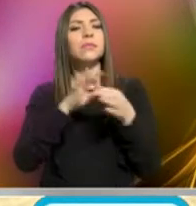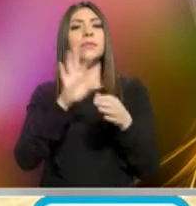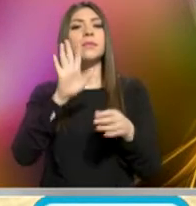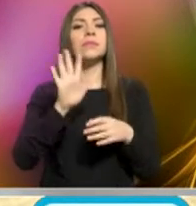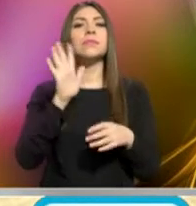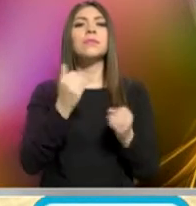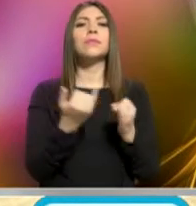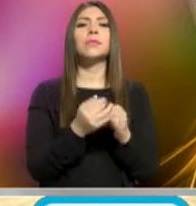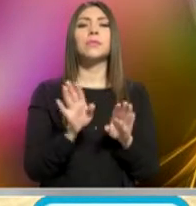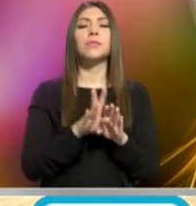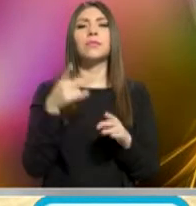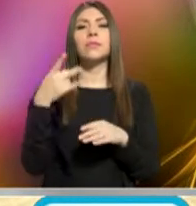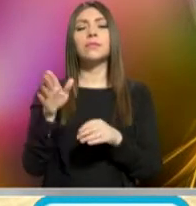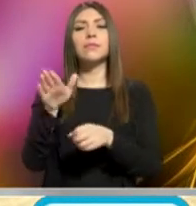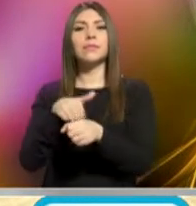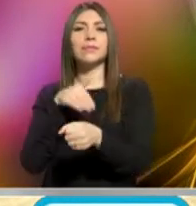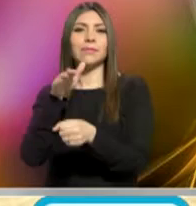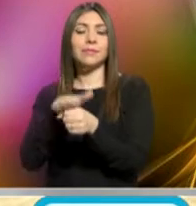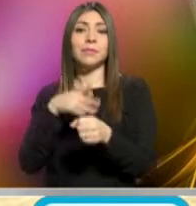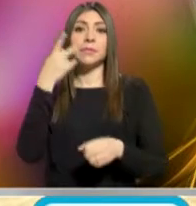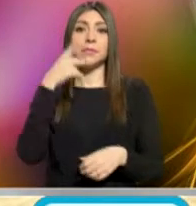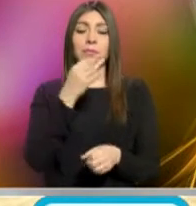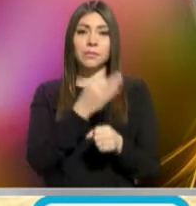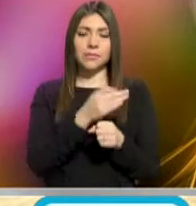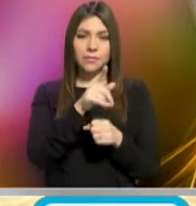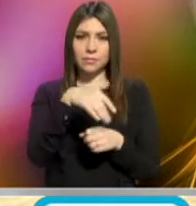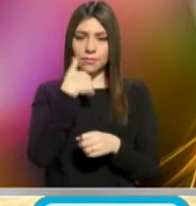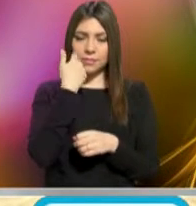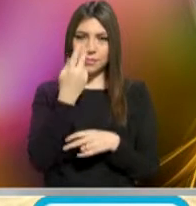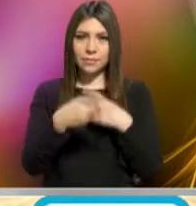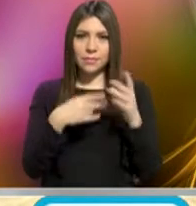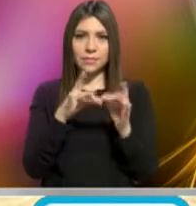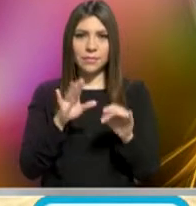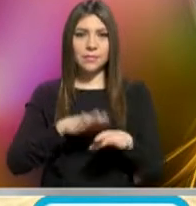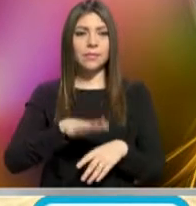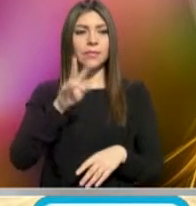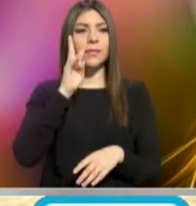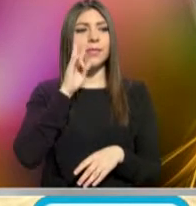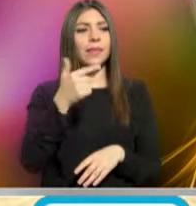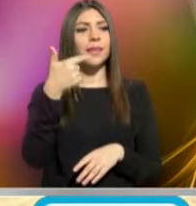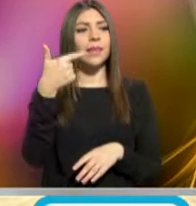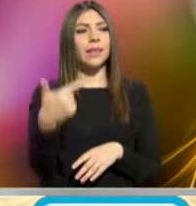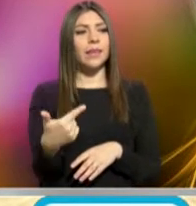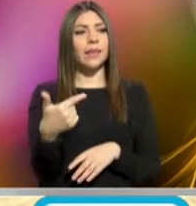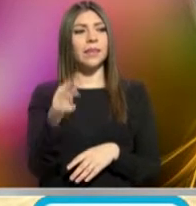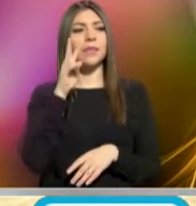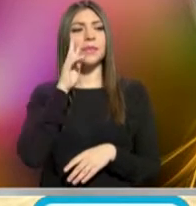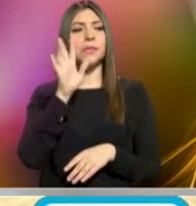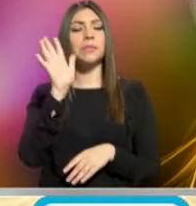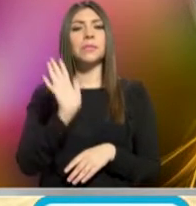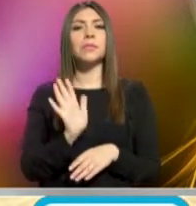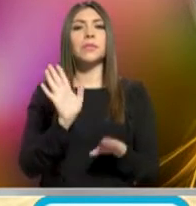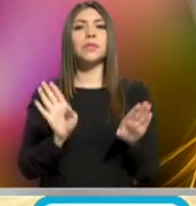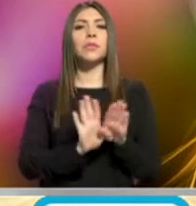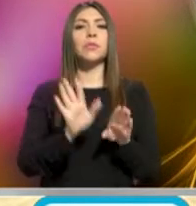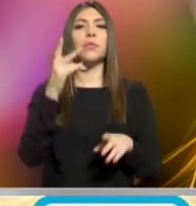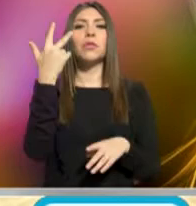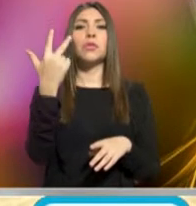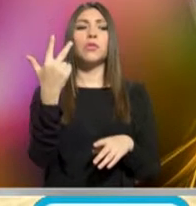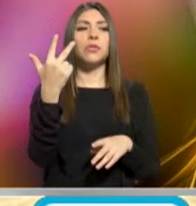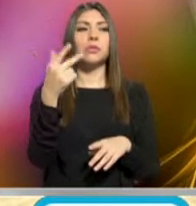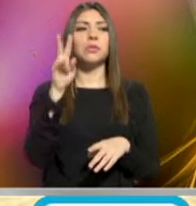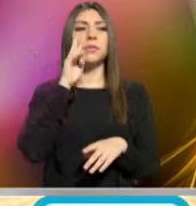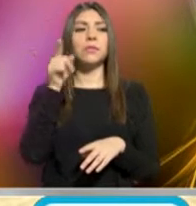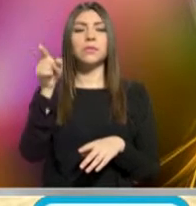sensual. Pero yo me voy a ir un poco más hacia lo que estamos haciendo. Esta G, si te fijas, tiene la forma de un 8 o